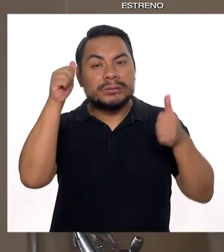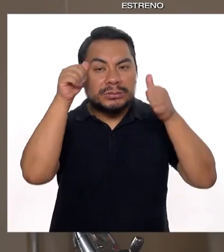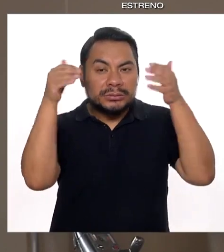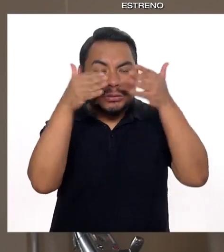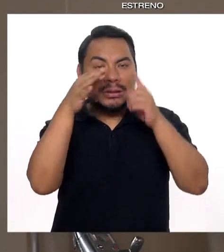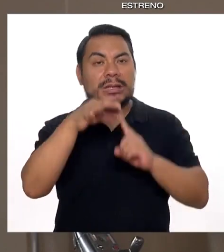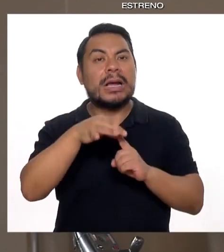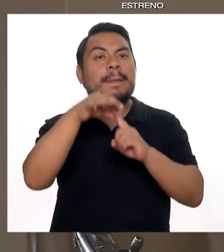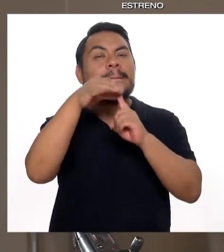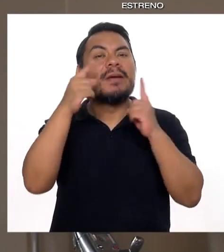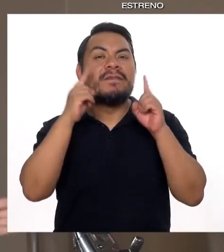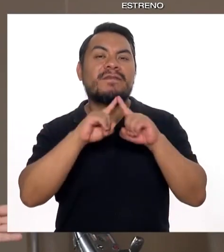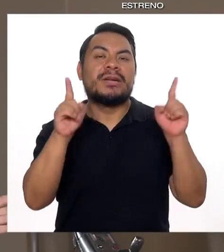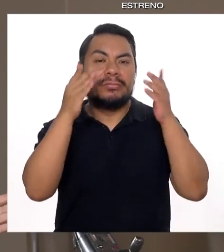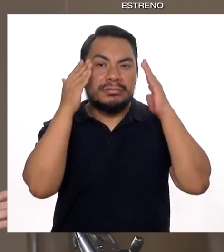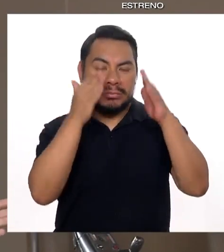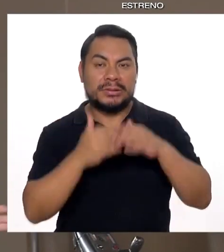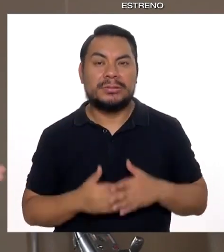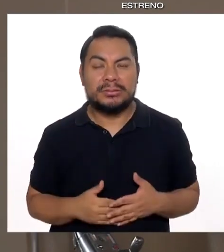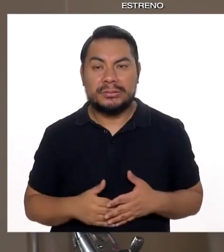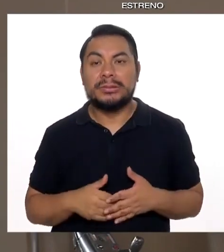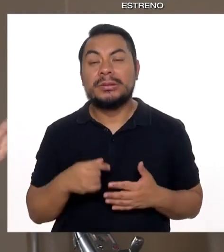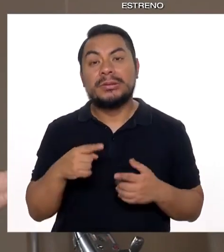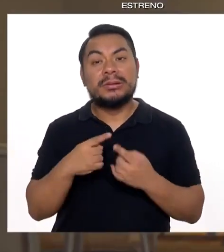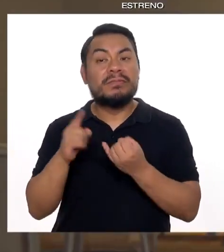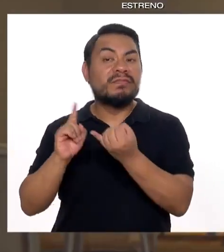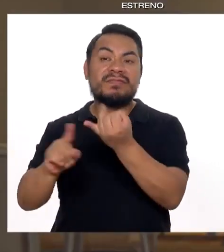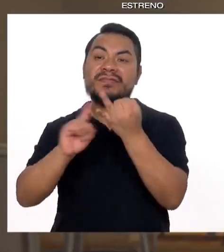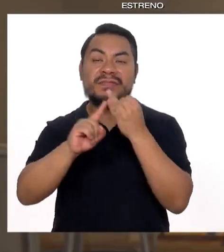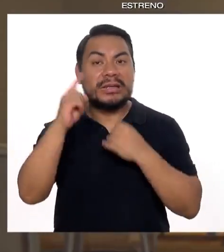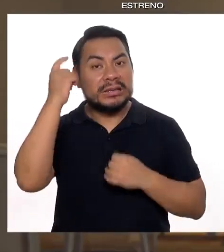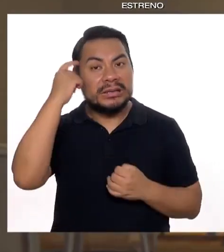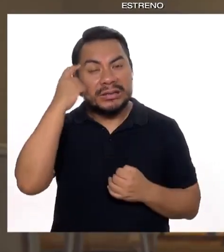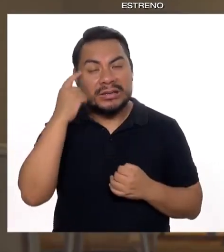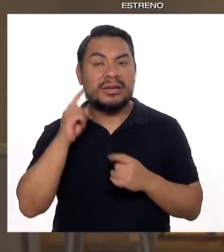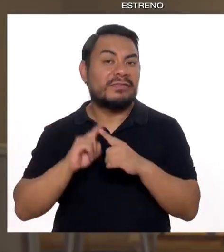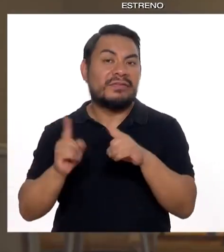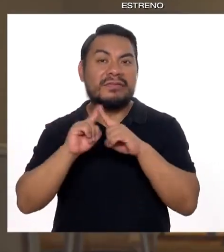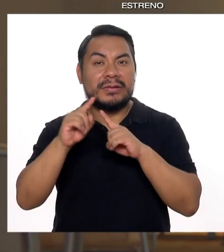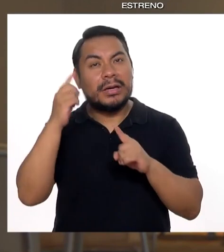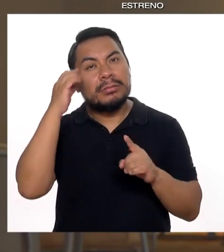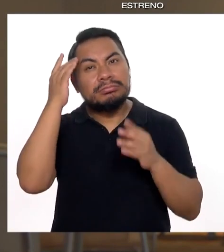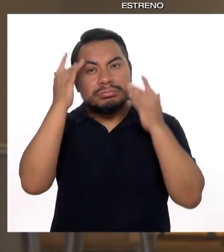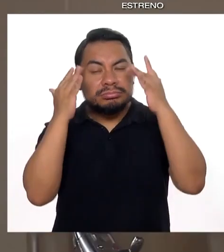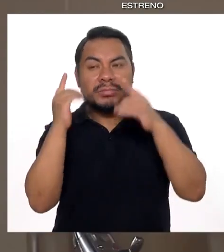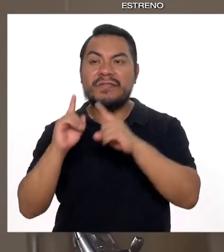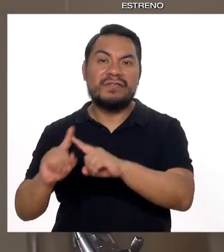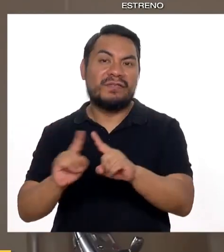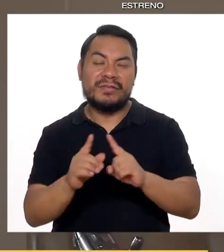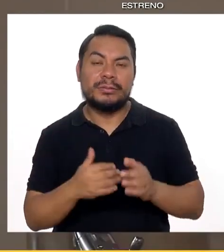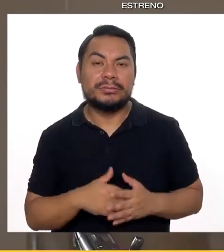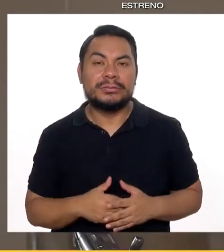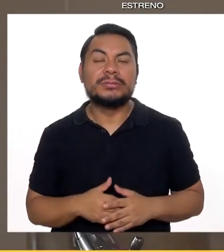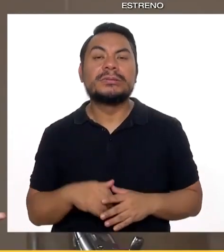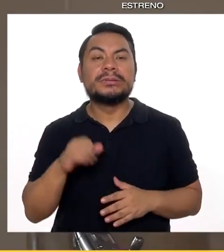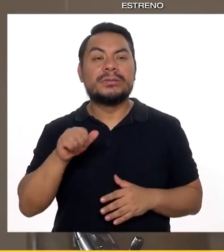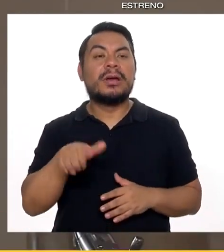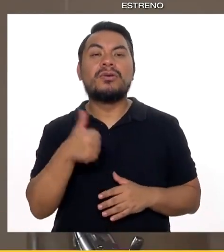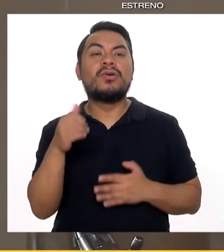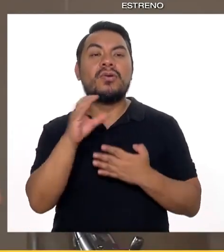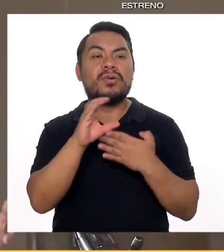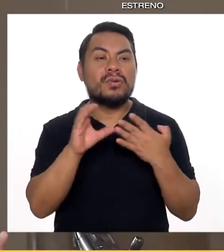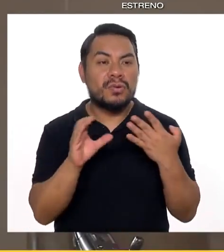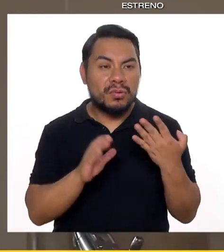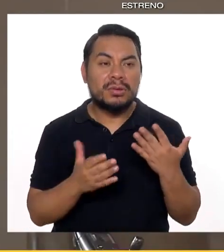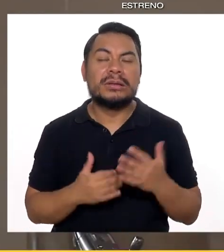diferencias individuales que tenemos todos, que tienen los neurodiversos y que tenemos los neurotípicos también. Sí hay otras características,